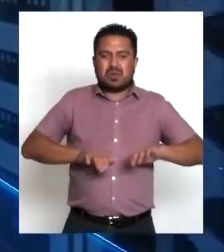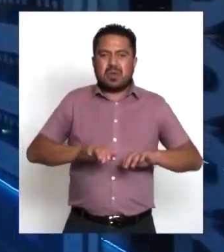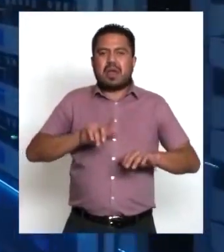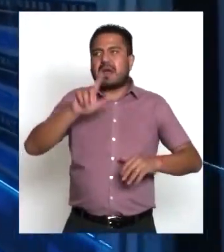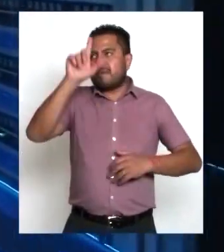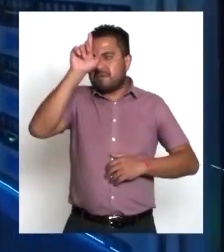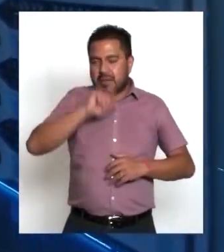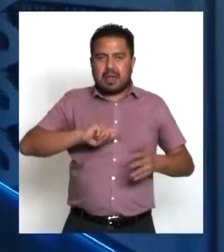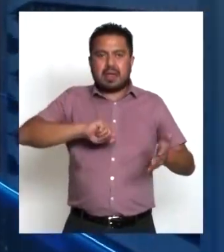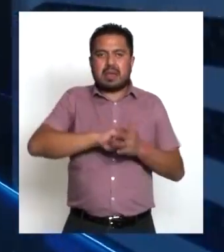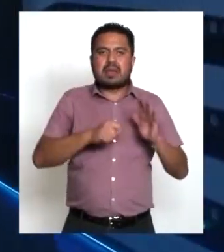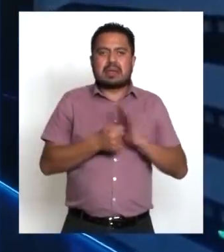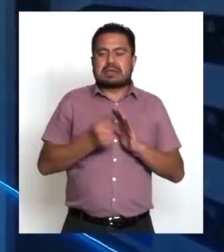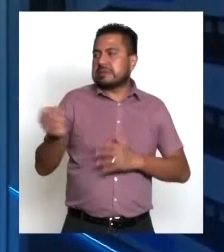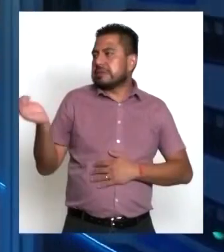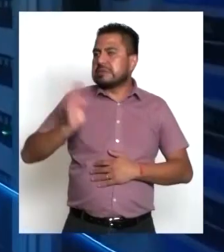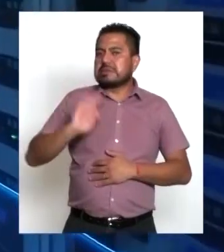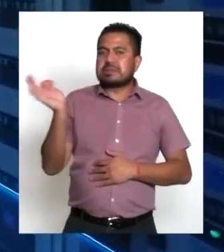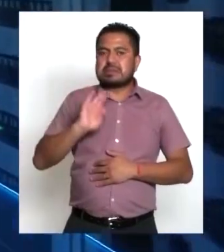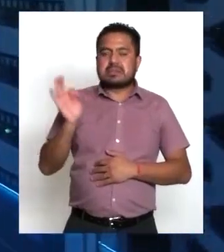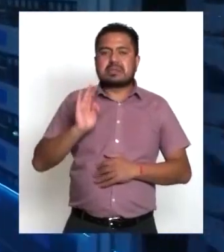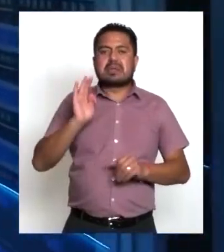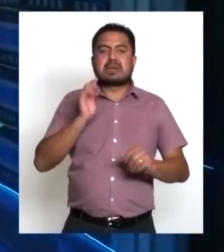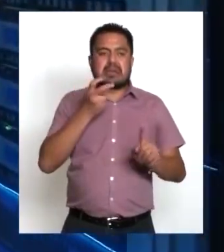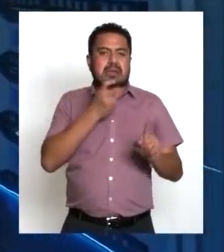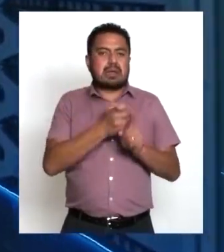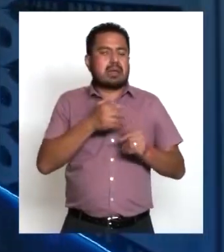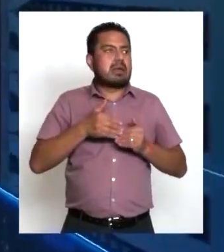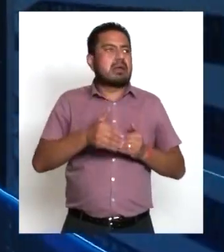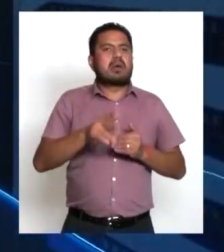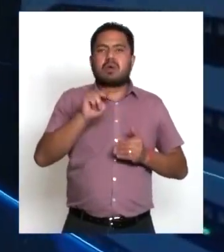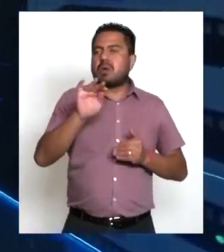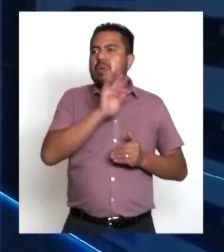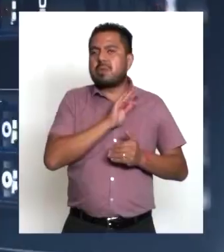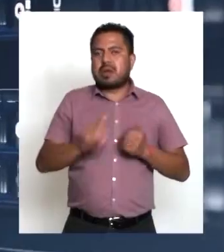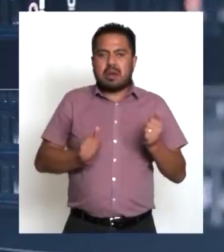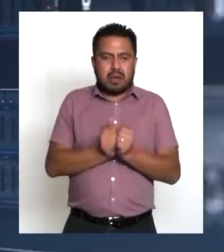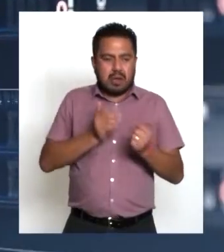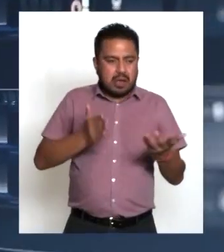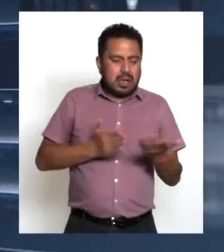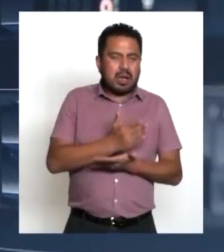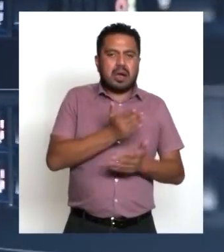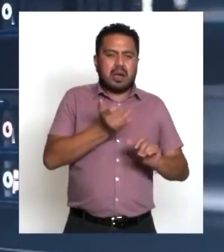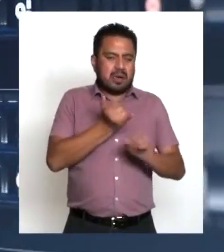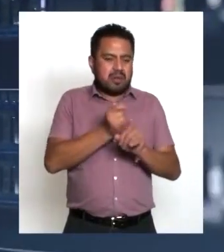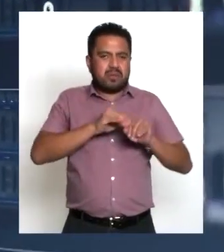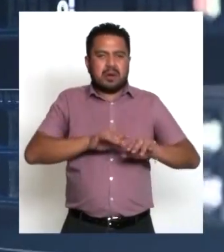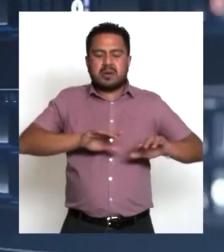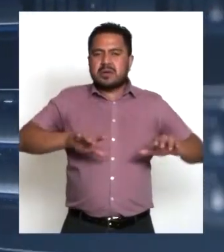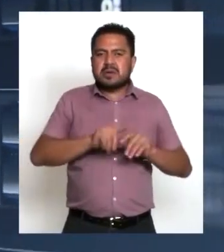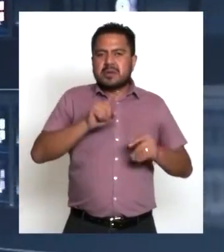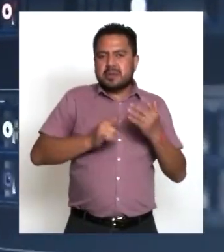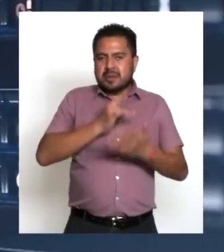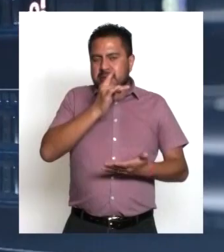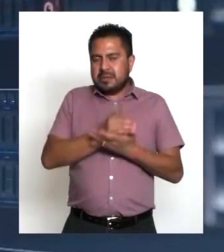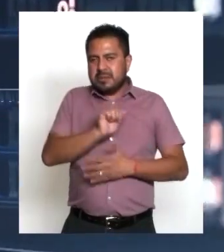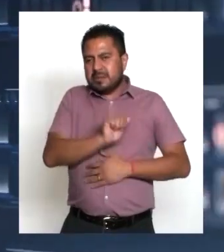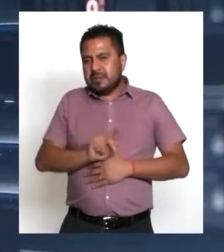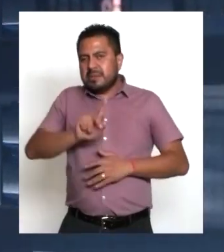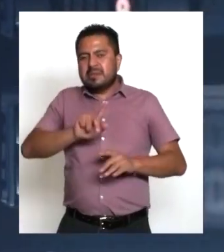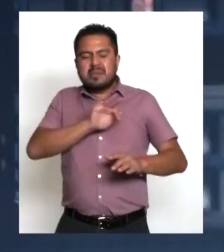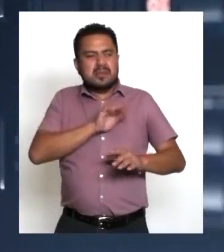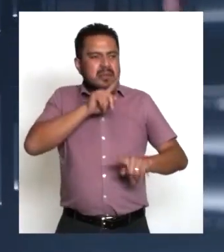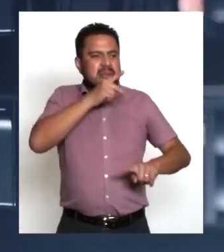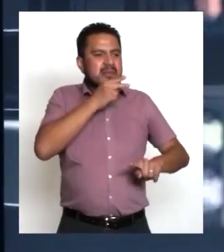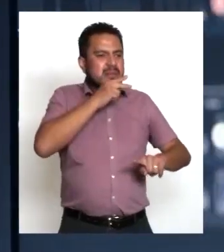que usas tiene una falla técnica, es probable que por cierto tiempo no puedas acceder a tus archivos o simplemente la